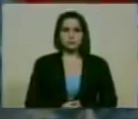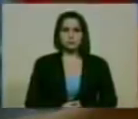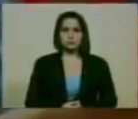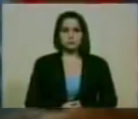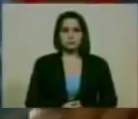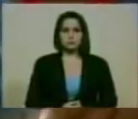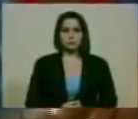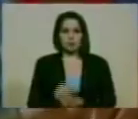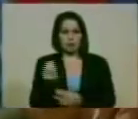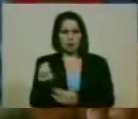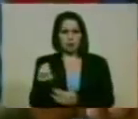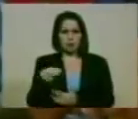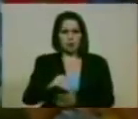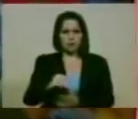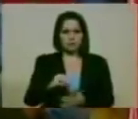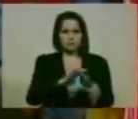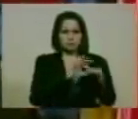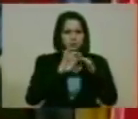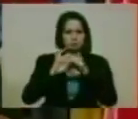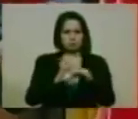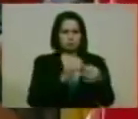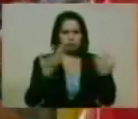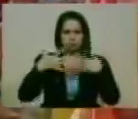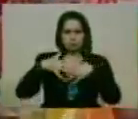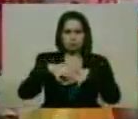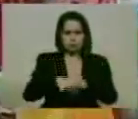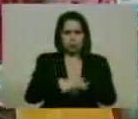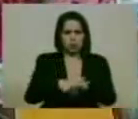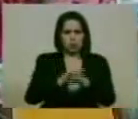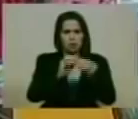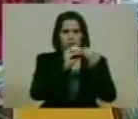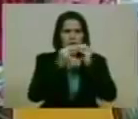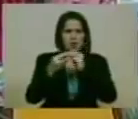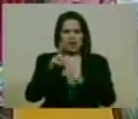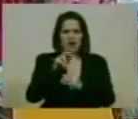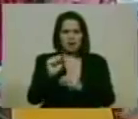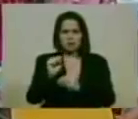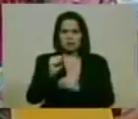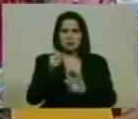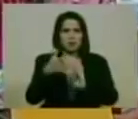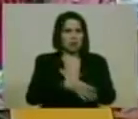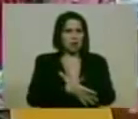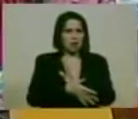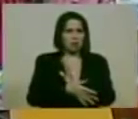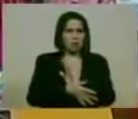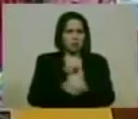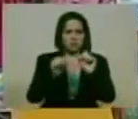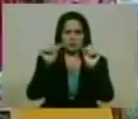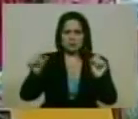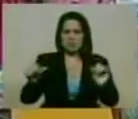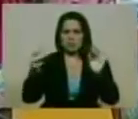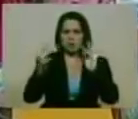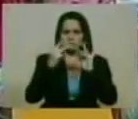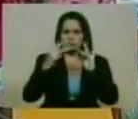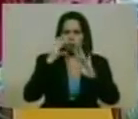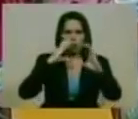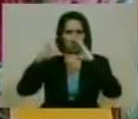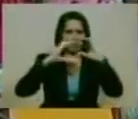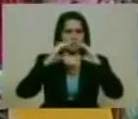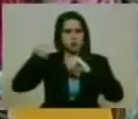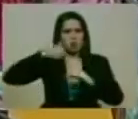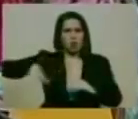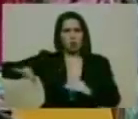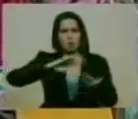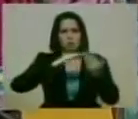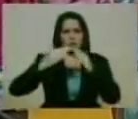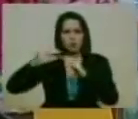Adaptar la red de articulación y acción sociopolítica RAS, tomando en cuenta los sistemas de comunicaciones de los pueblos y